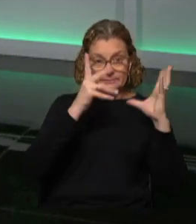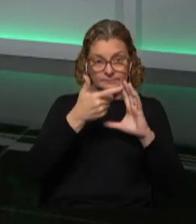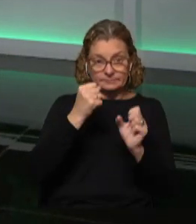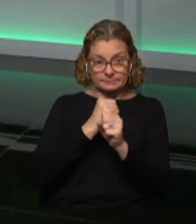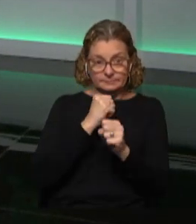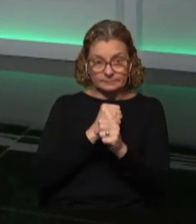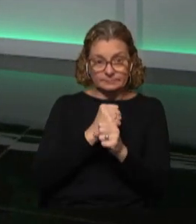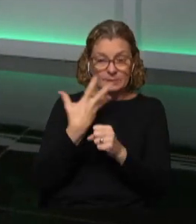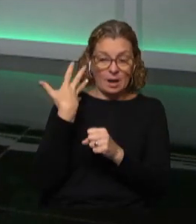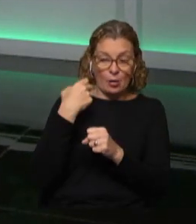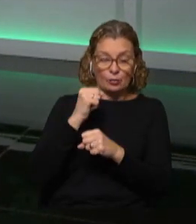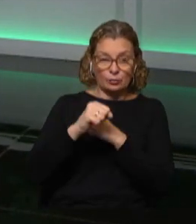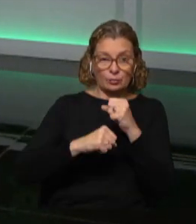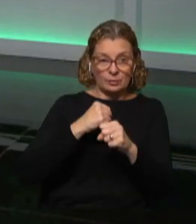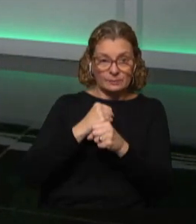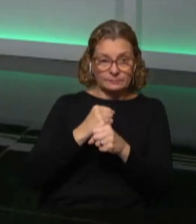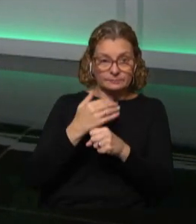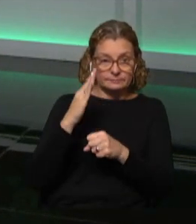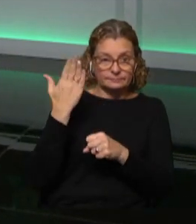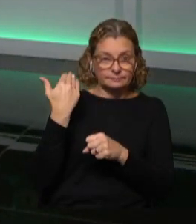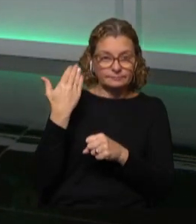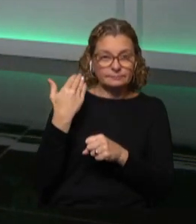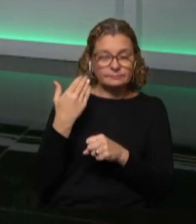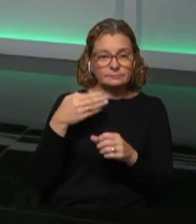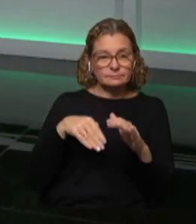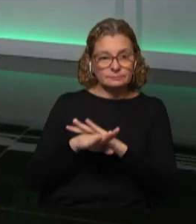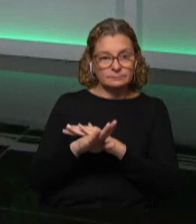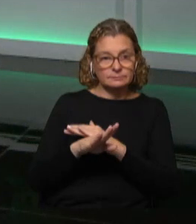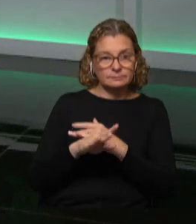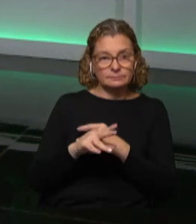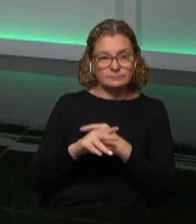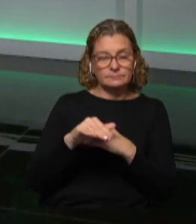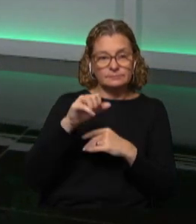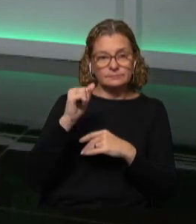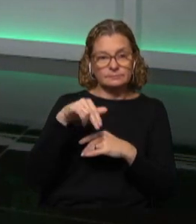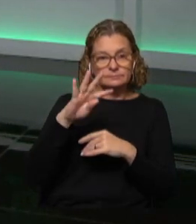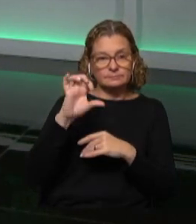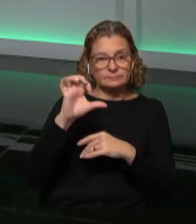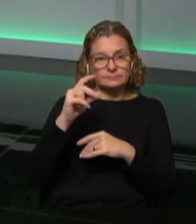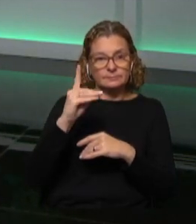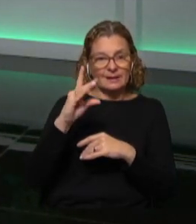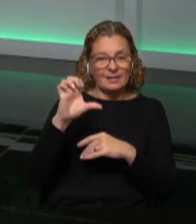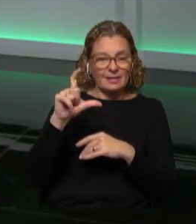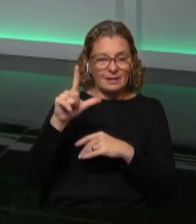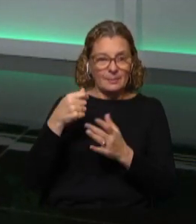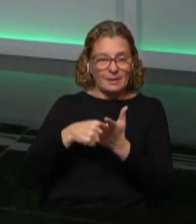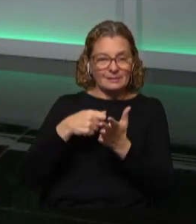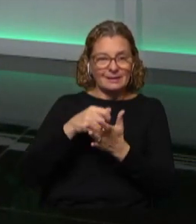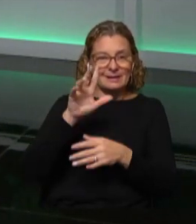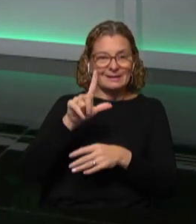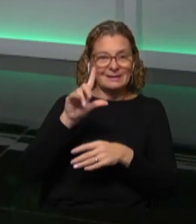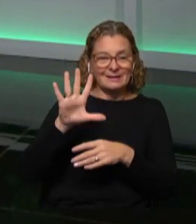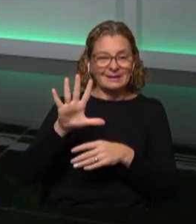funcionamiento hasta agosto del año pasado, cuando recibimos este pedido de acceso, y Montes del Plata 15. En total, cada una de